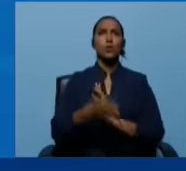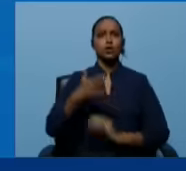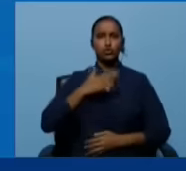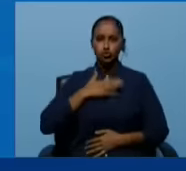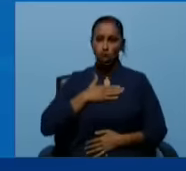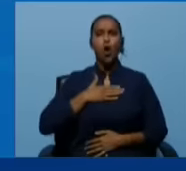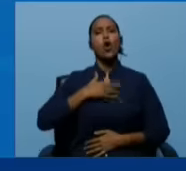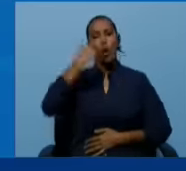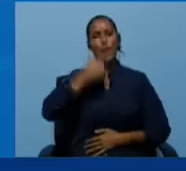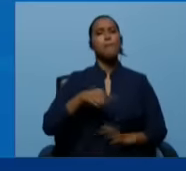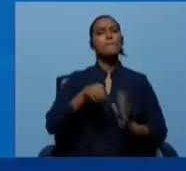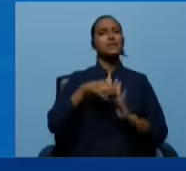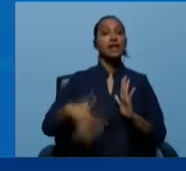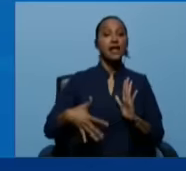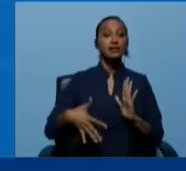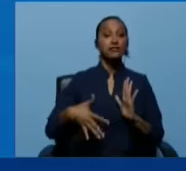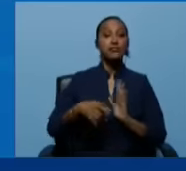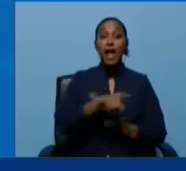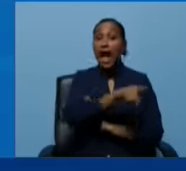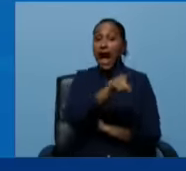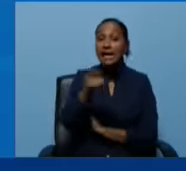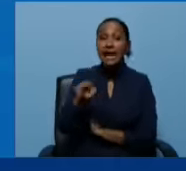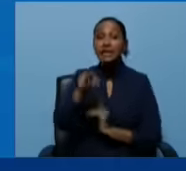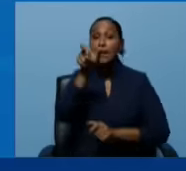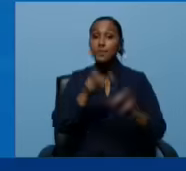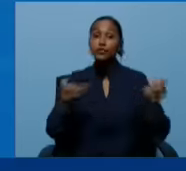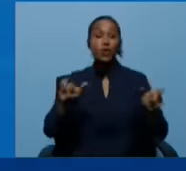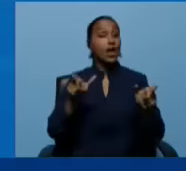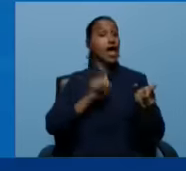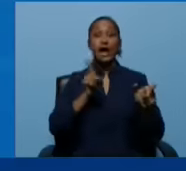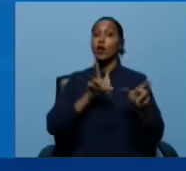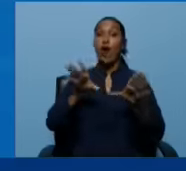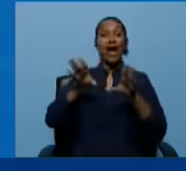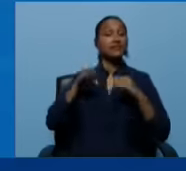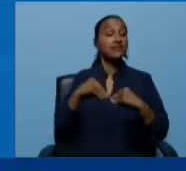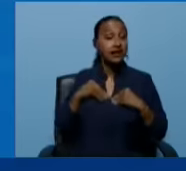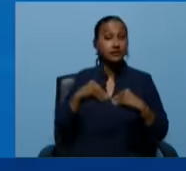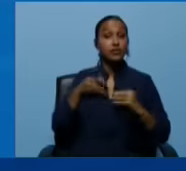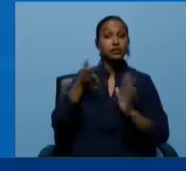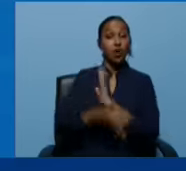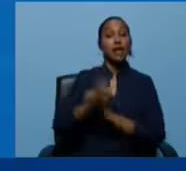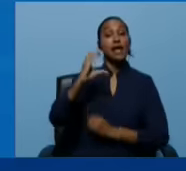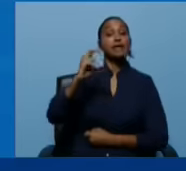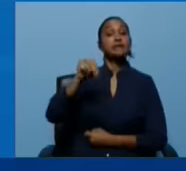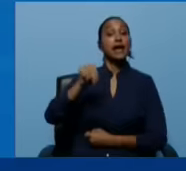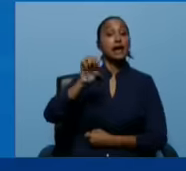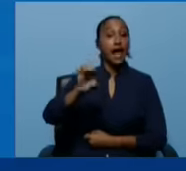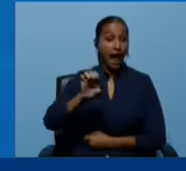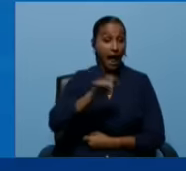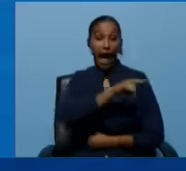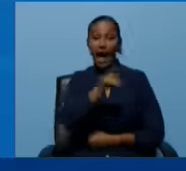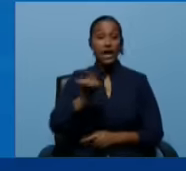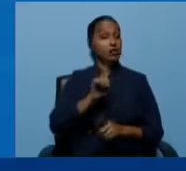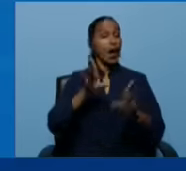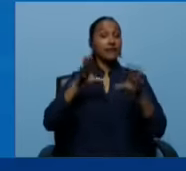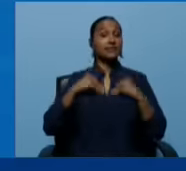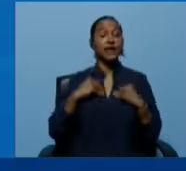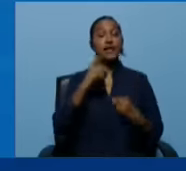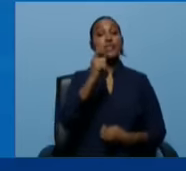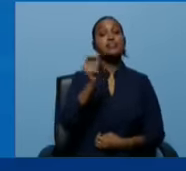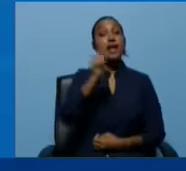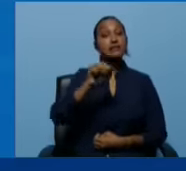digo. Aquellos que no reconocen al poder electoral, aquellos que no reconocen el poder judicial, aquellos